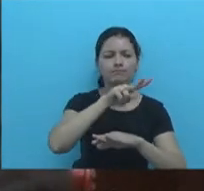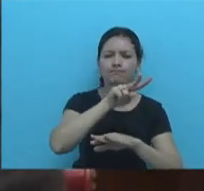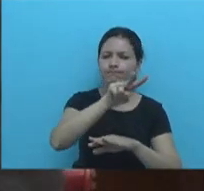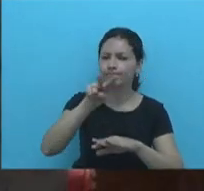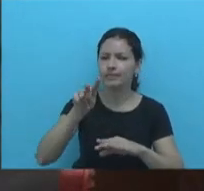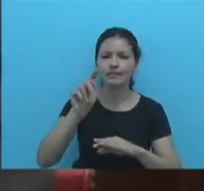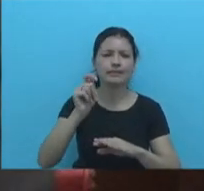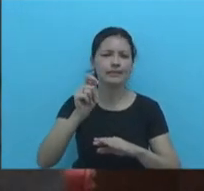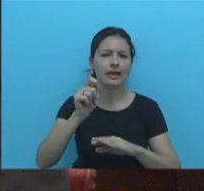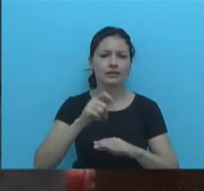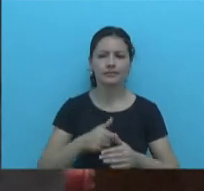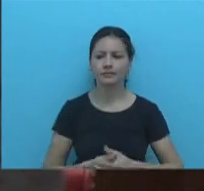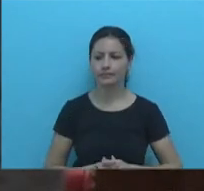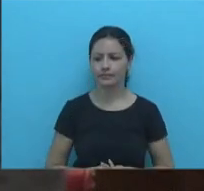tarea.